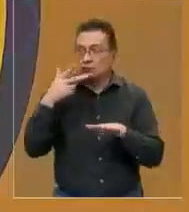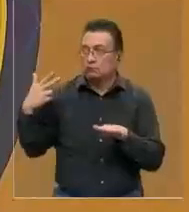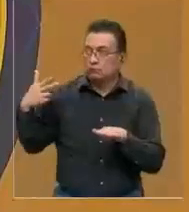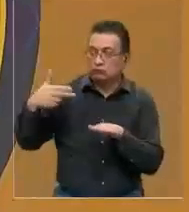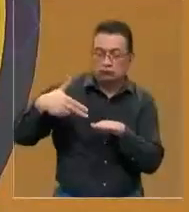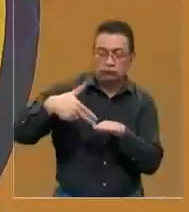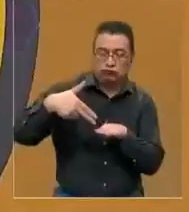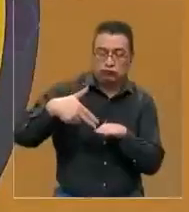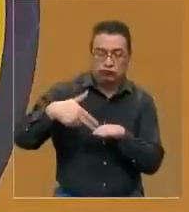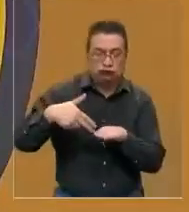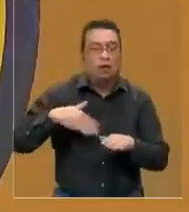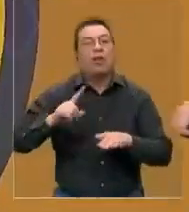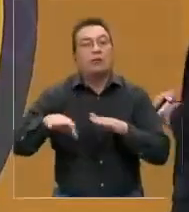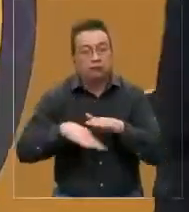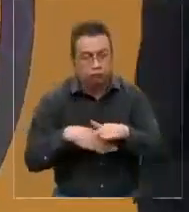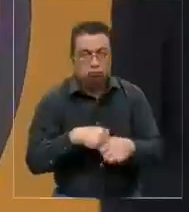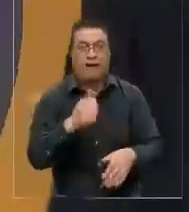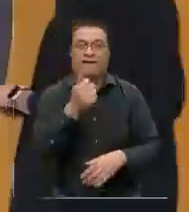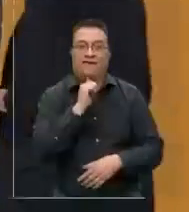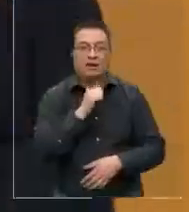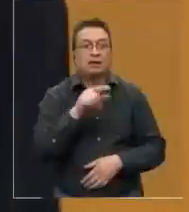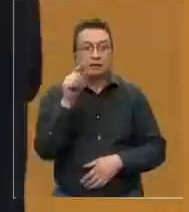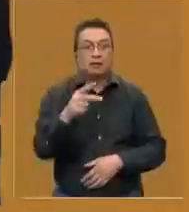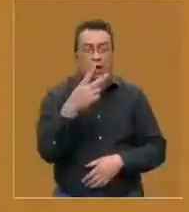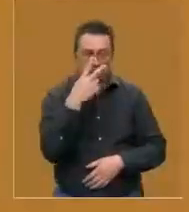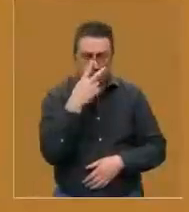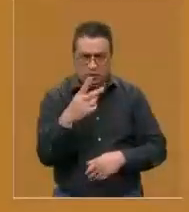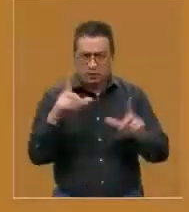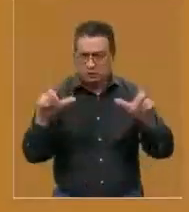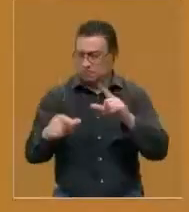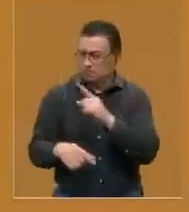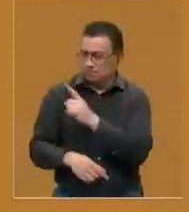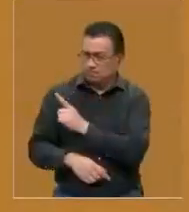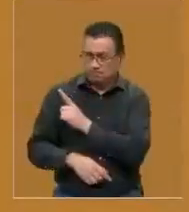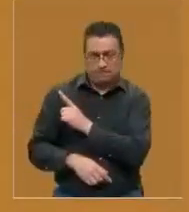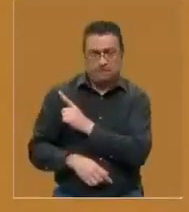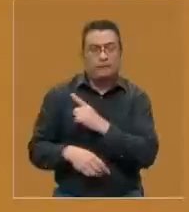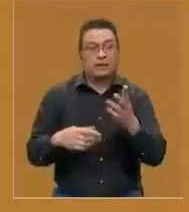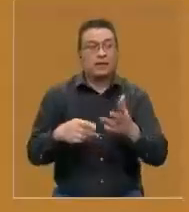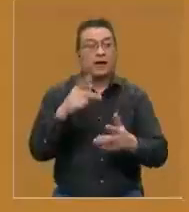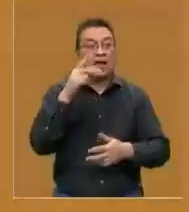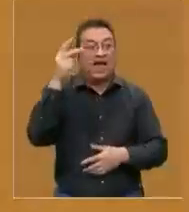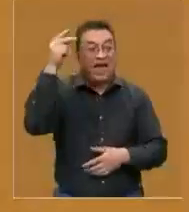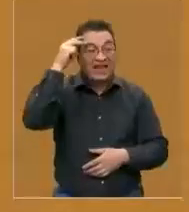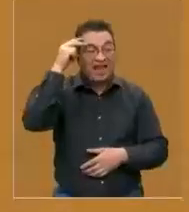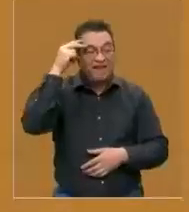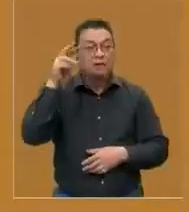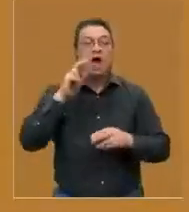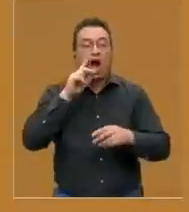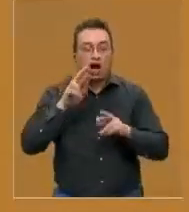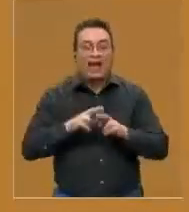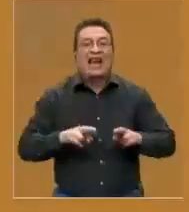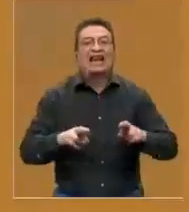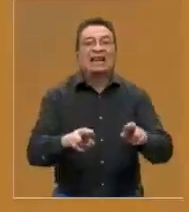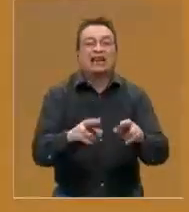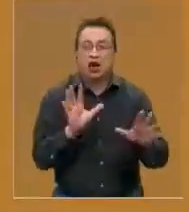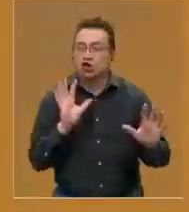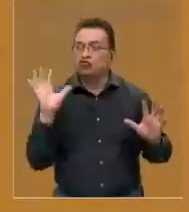combustible. Y lo otro que te iba a preguntar, Carlos, es que si lo observamos bien aquí en el mapa, Kiev está rodeada por ríos. Sí. Y parte de